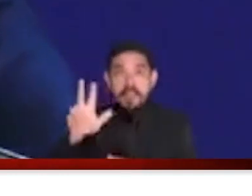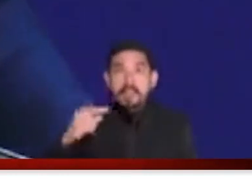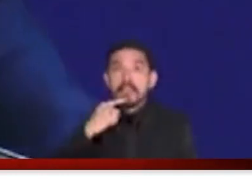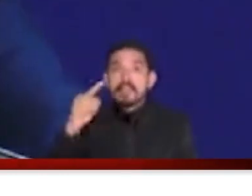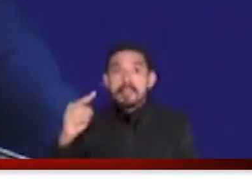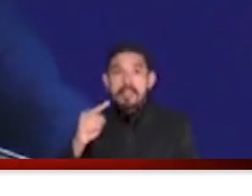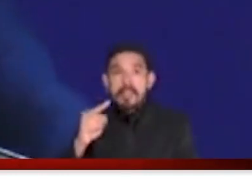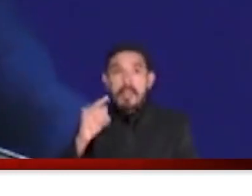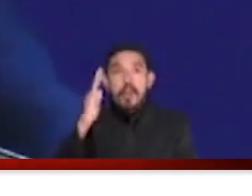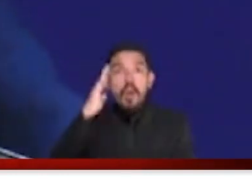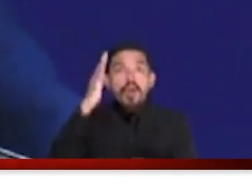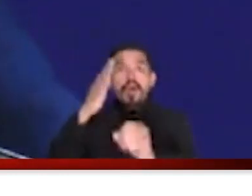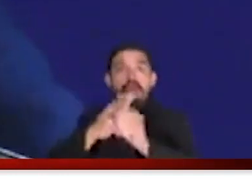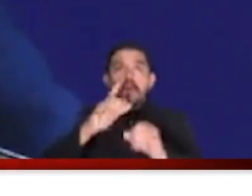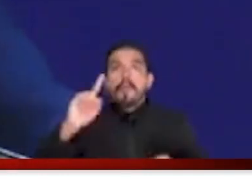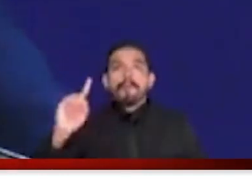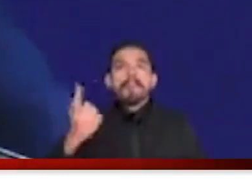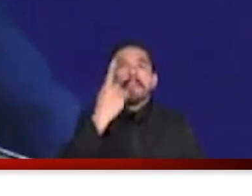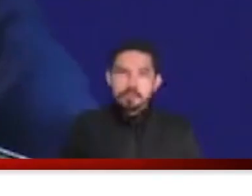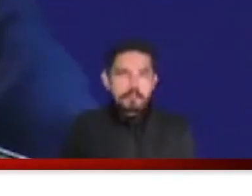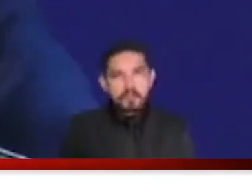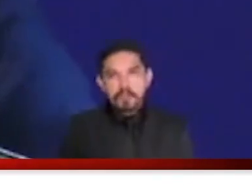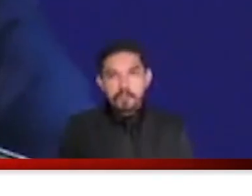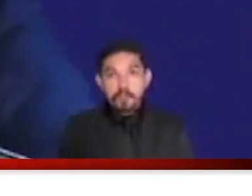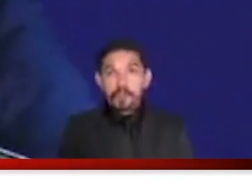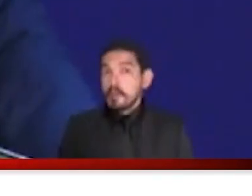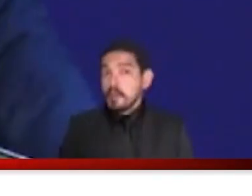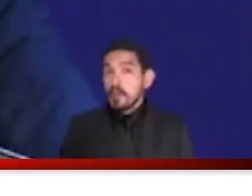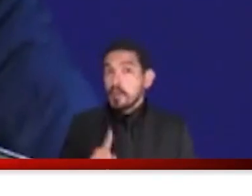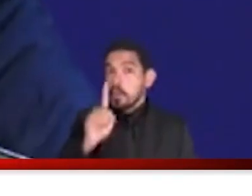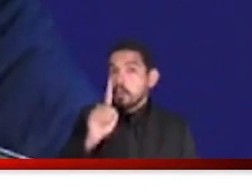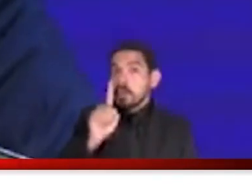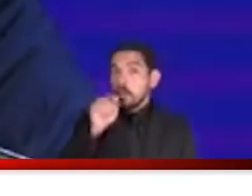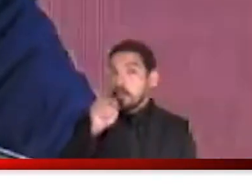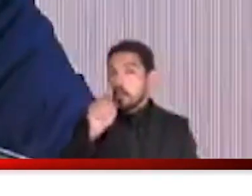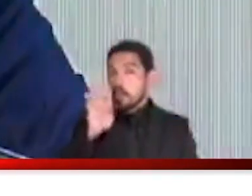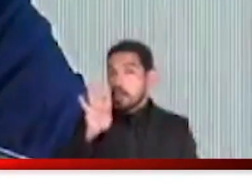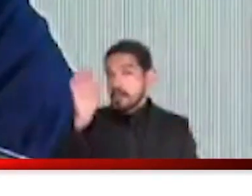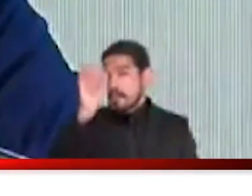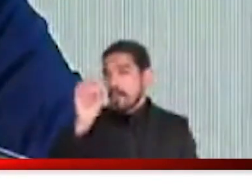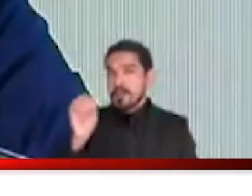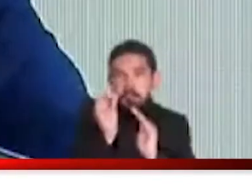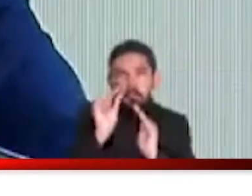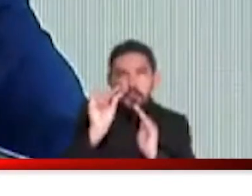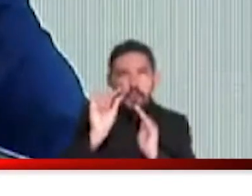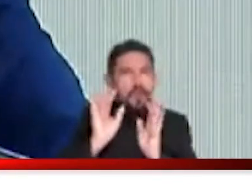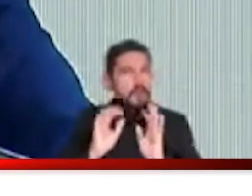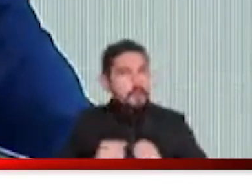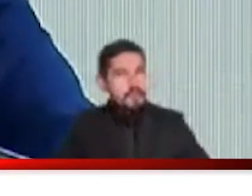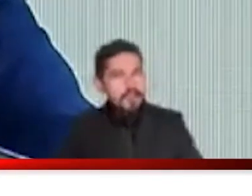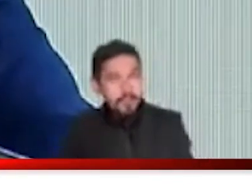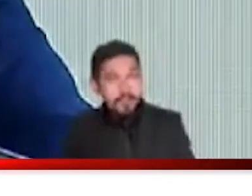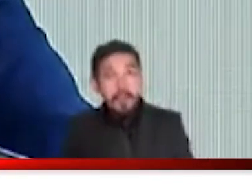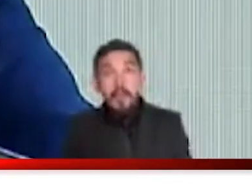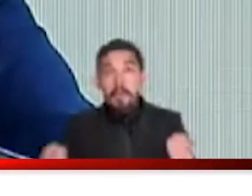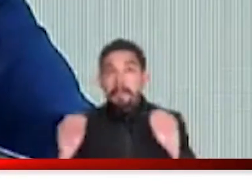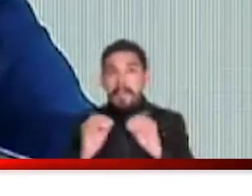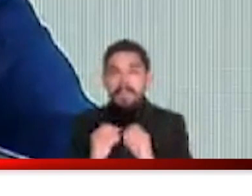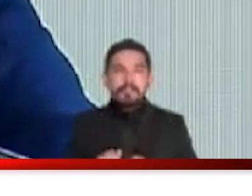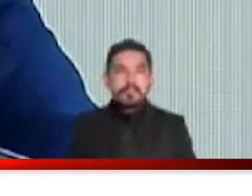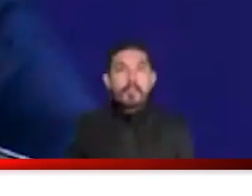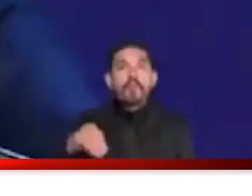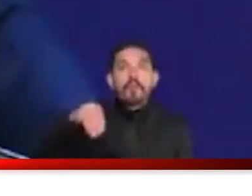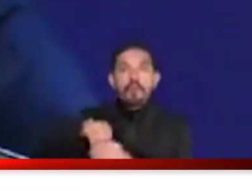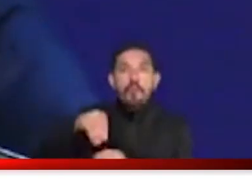el primer lugar con apenas el 1.4 por también según el